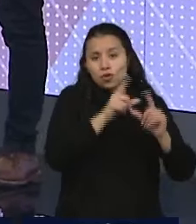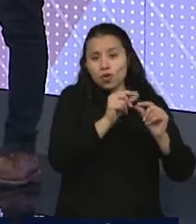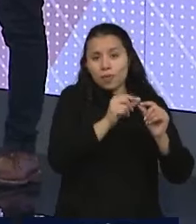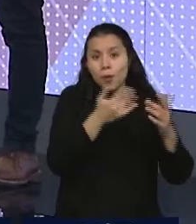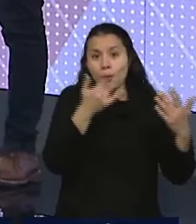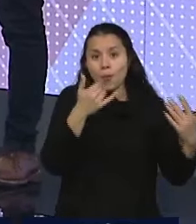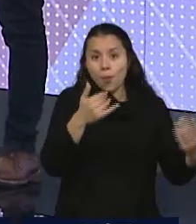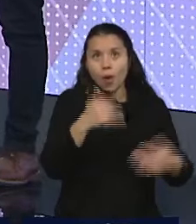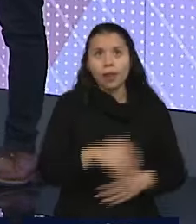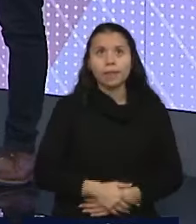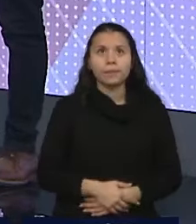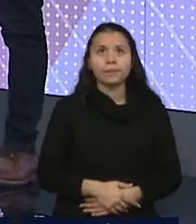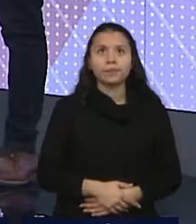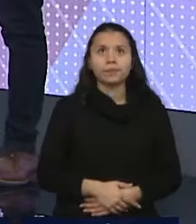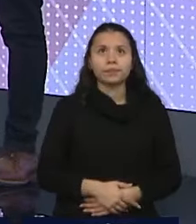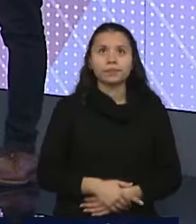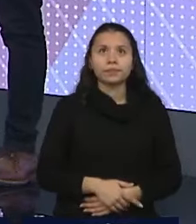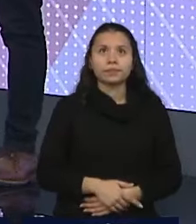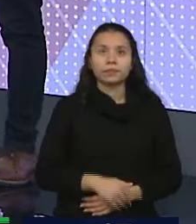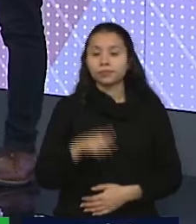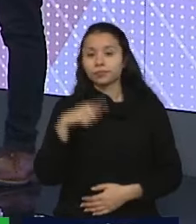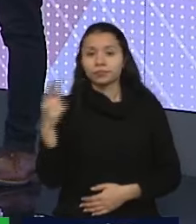un 46%,